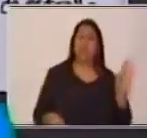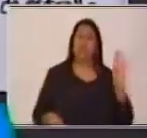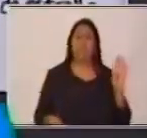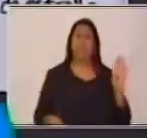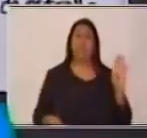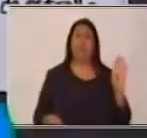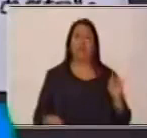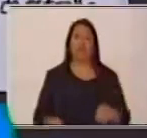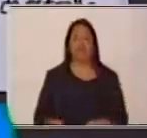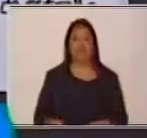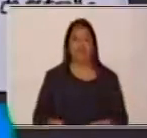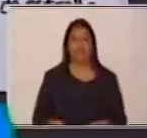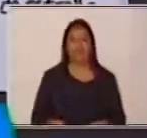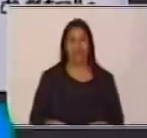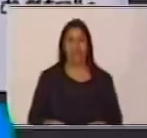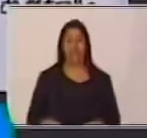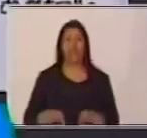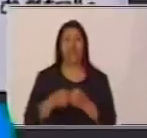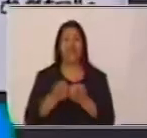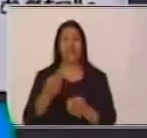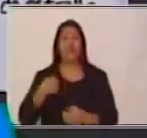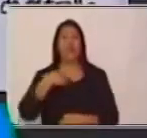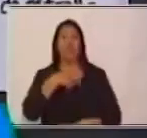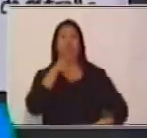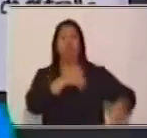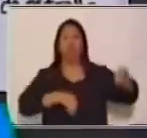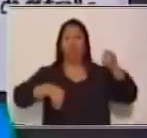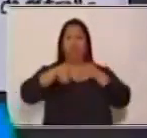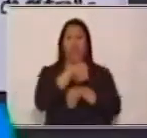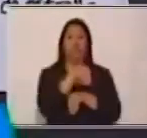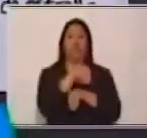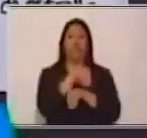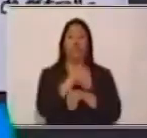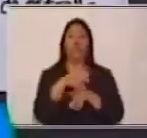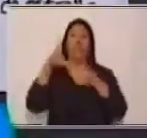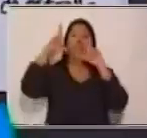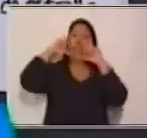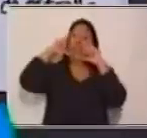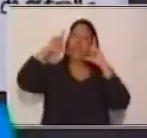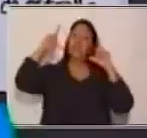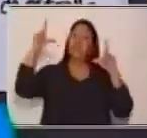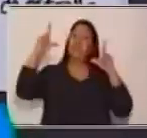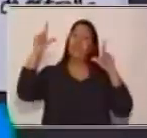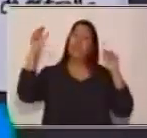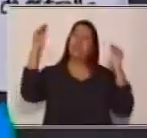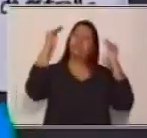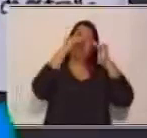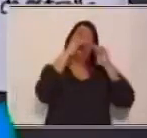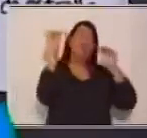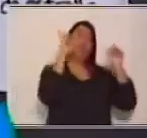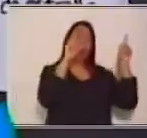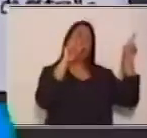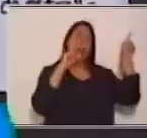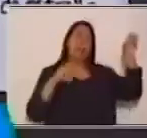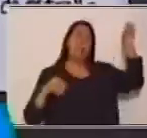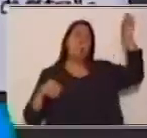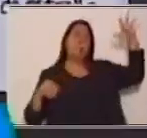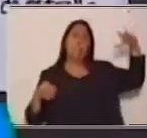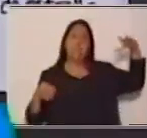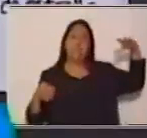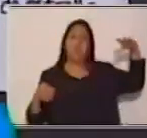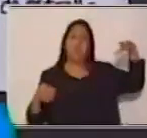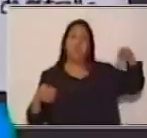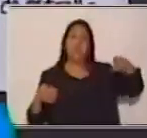de traducirlo en nuestra expresión, sería el sol parece una bombilla. ¿Te das